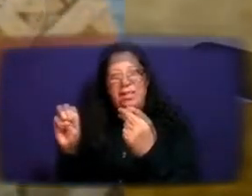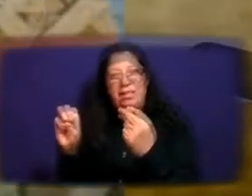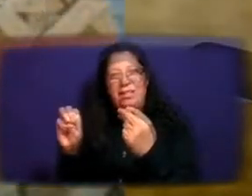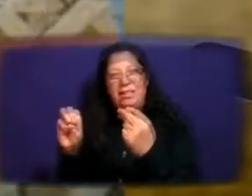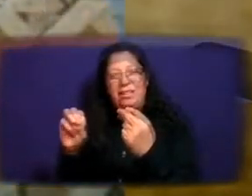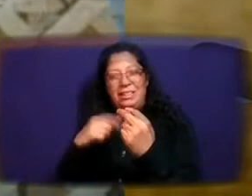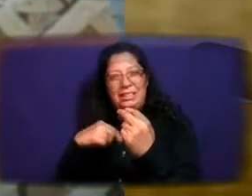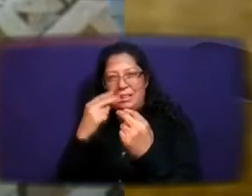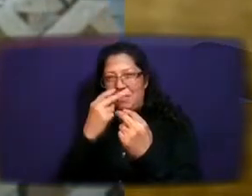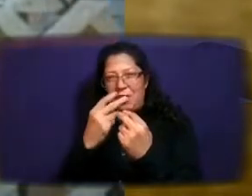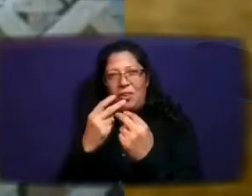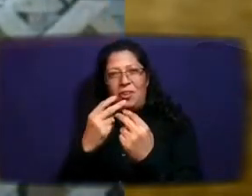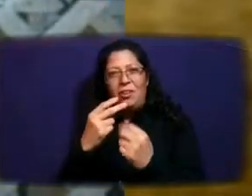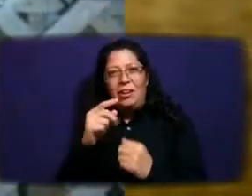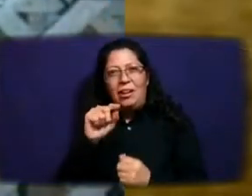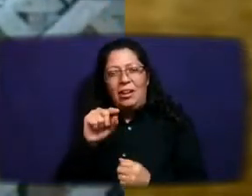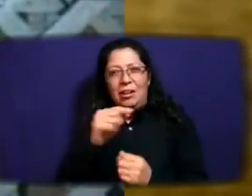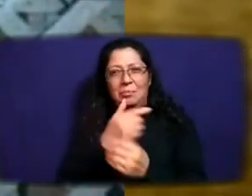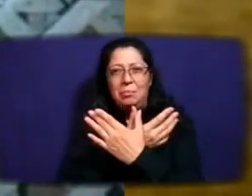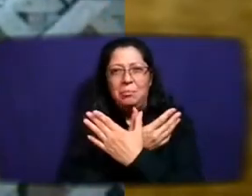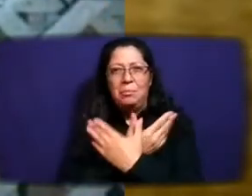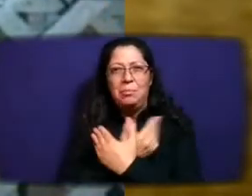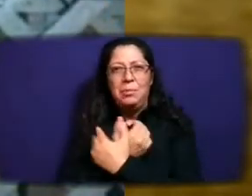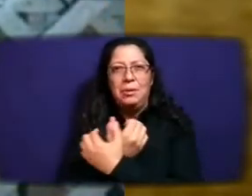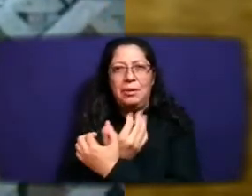veo la mariposa.